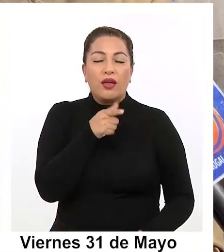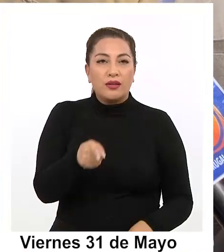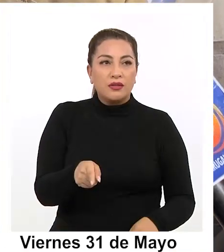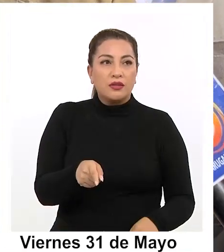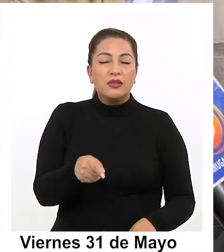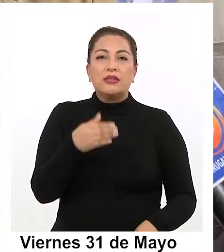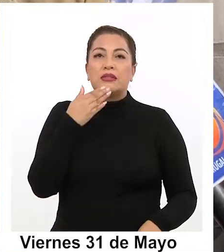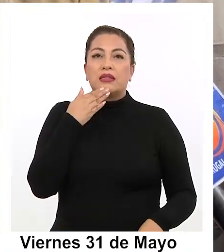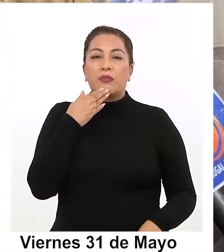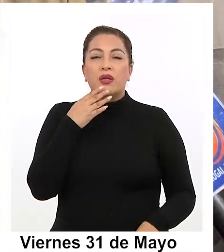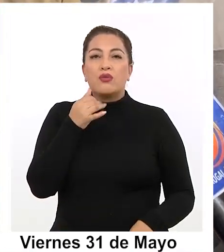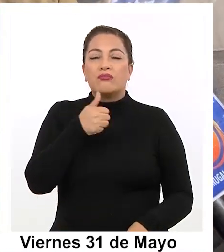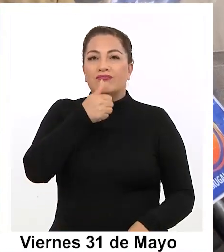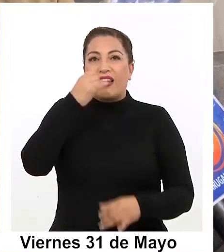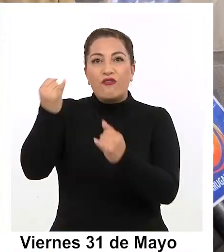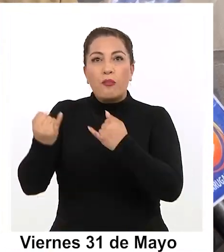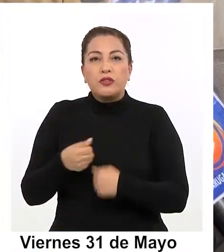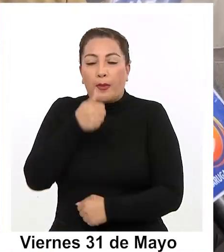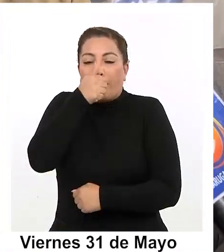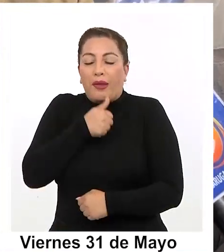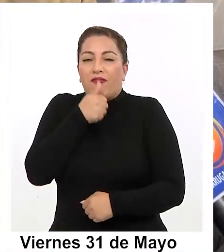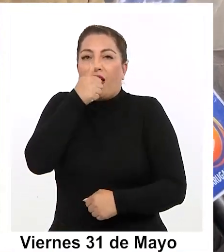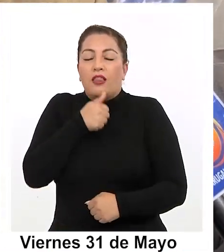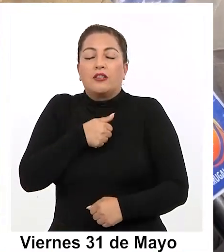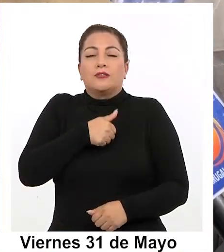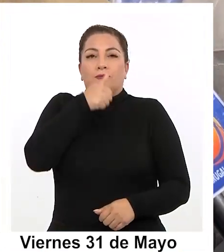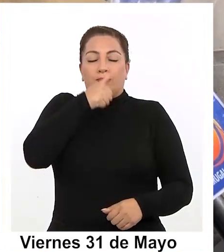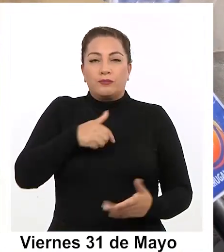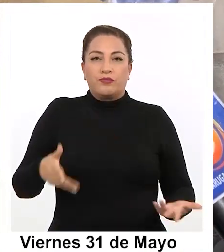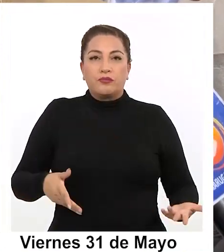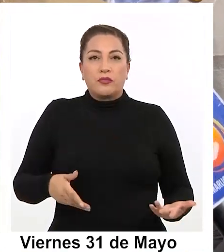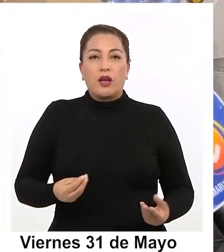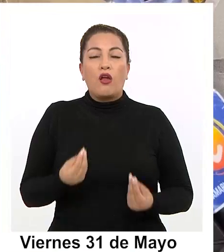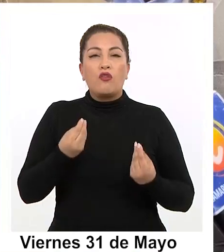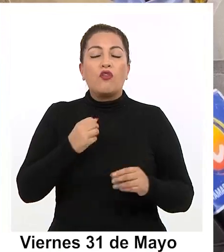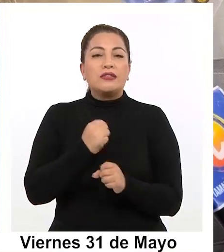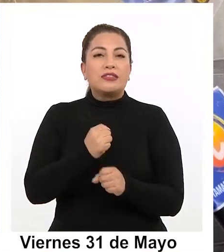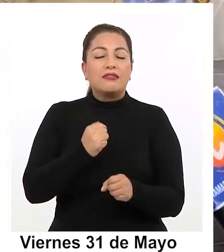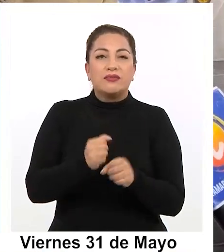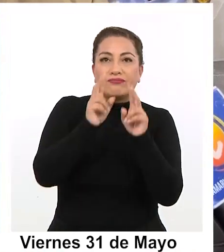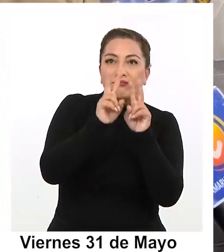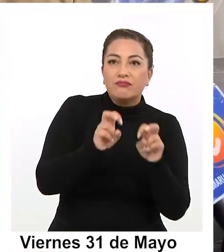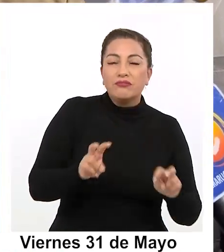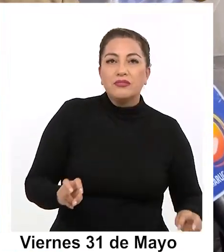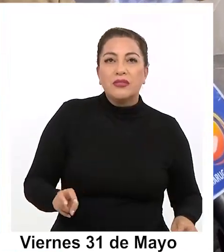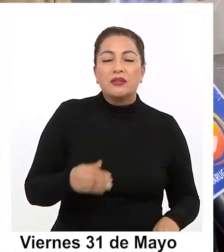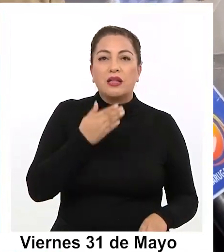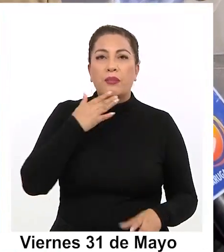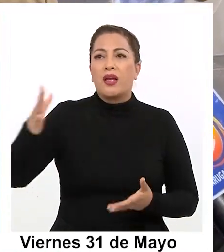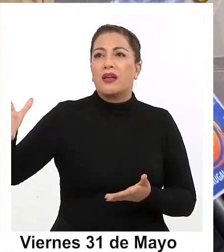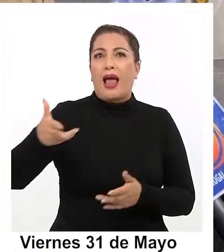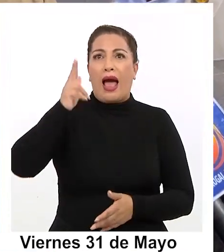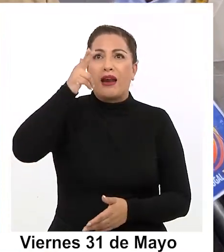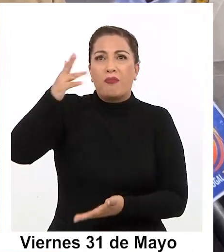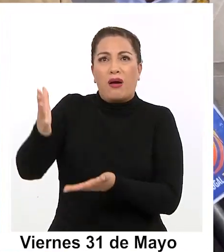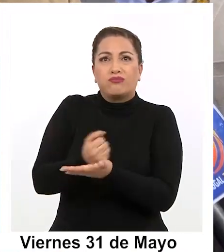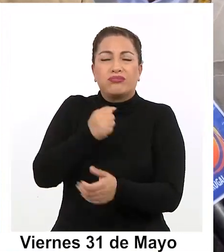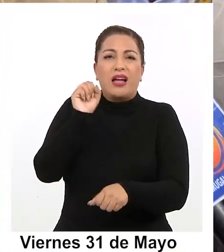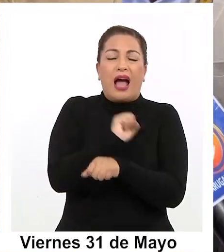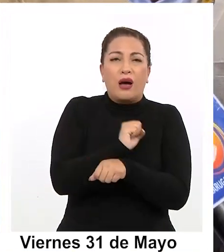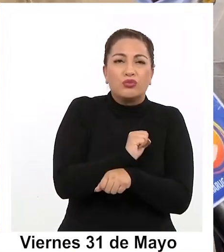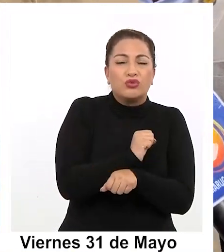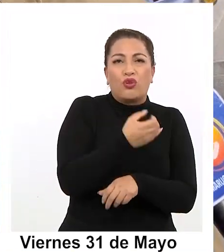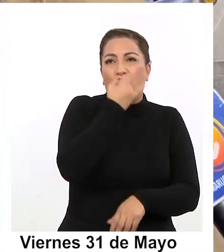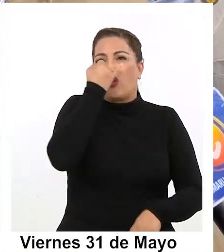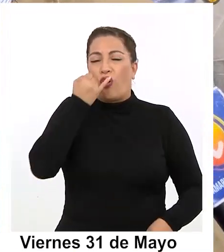con una reserva de la información que efectivamente pudo garantizar el buen desarrollo de este operativo y con una incautación de armas de vehículos